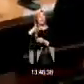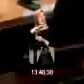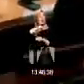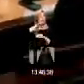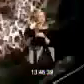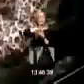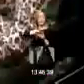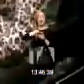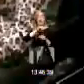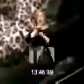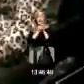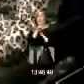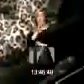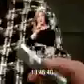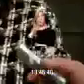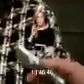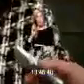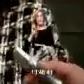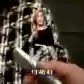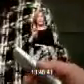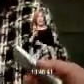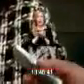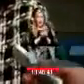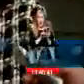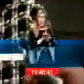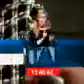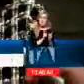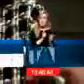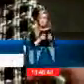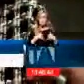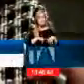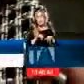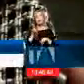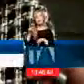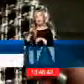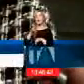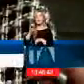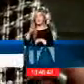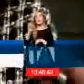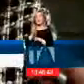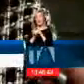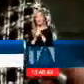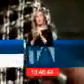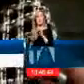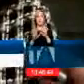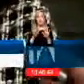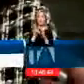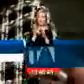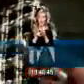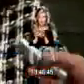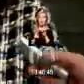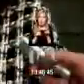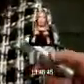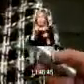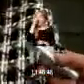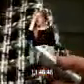pero el 2020 es un año preelectoral. Hay normas que pueden tener cierto cálculo político y va